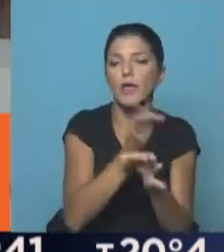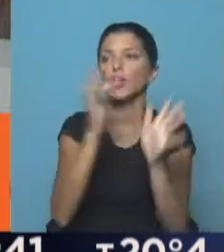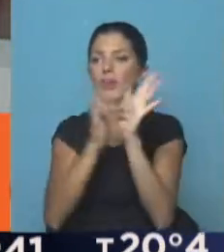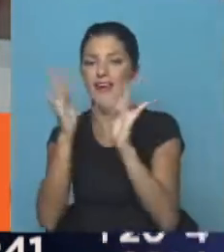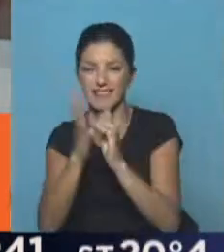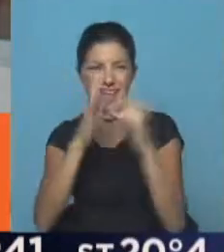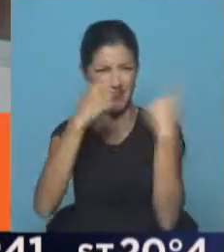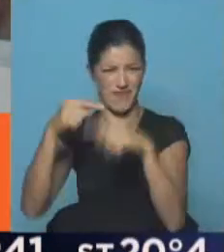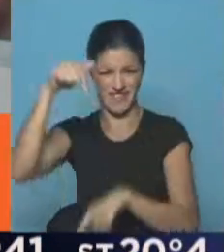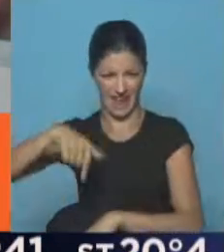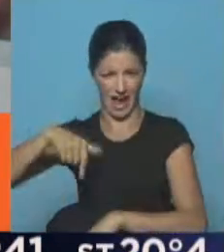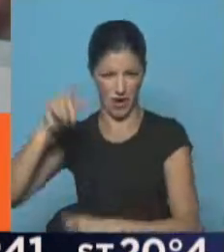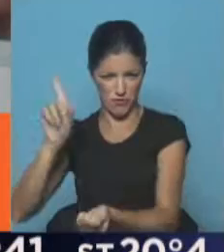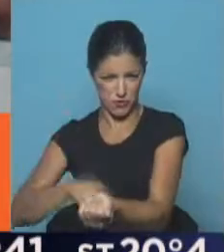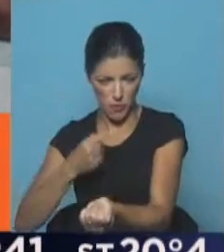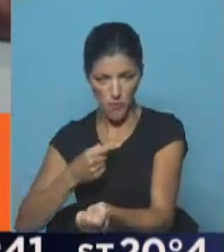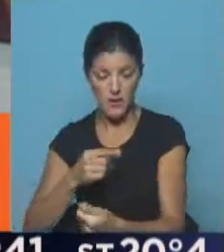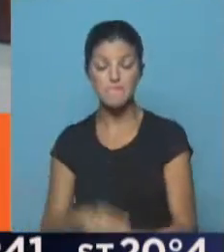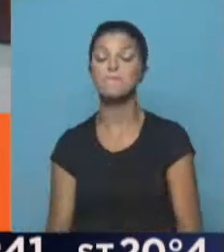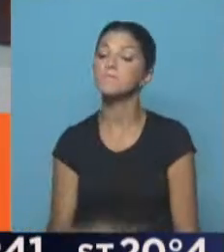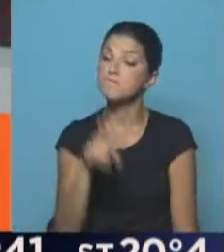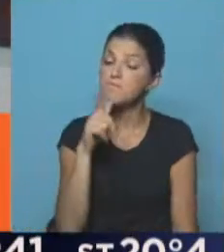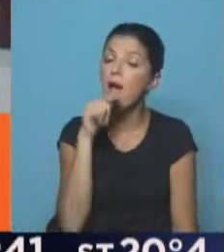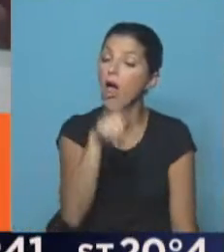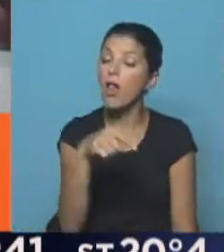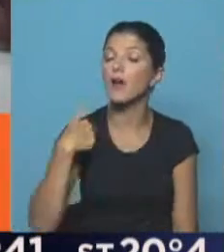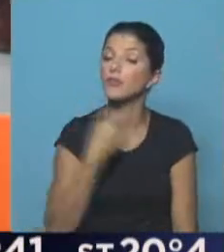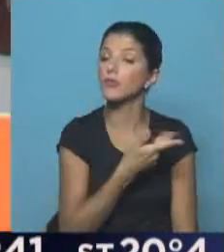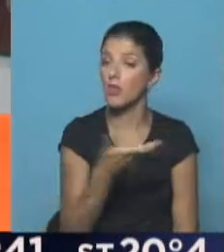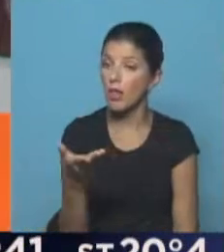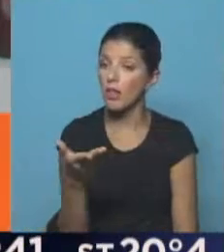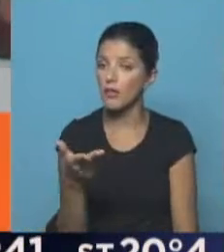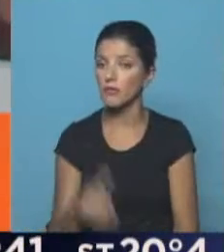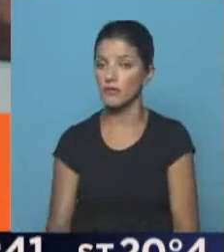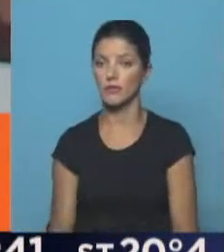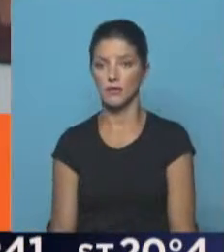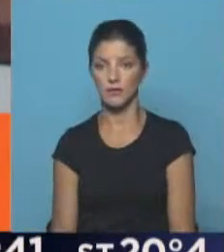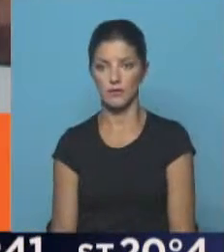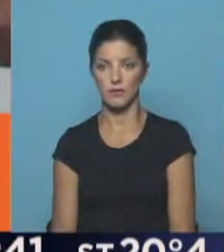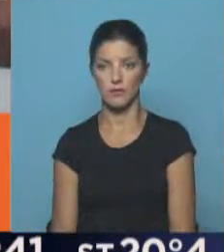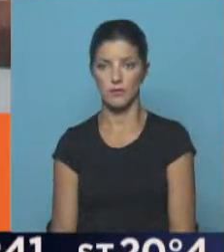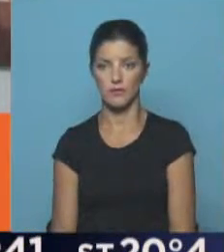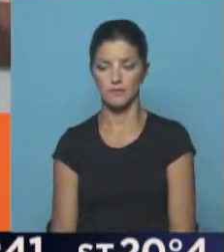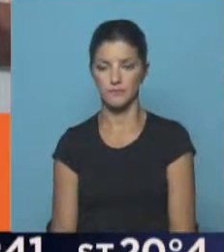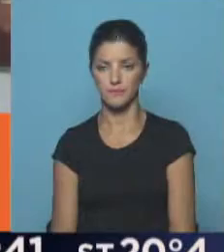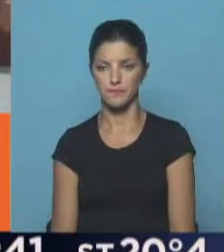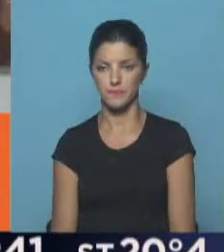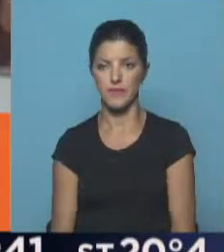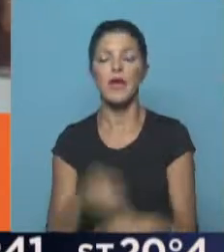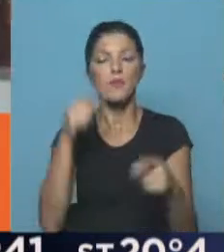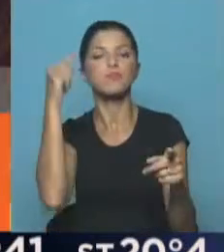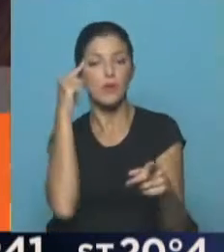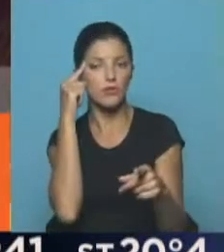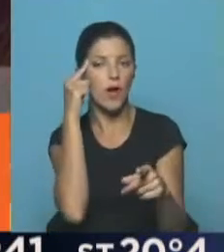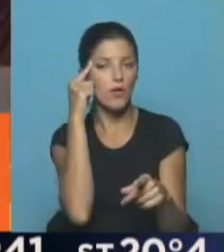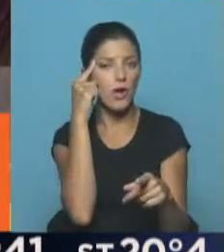nosotros. Entonces me parece que la población se volcó a, digamos, a mantenerse en ese status quo de un país